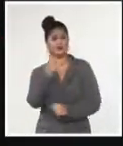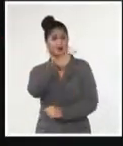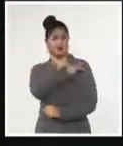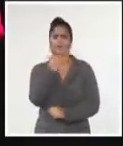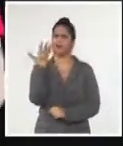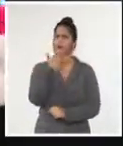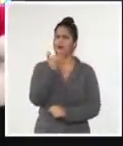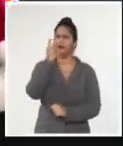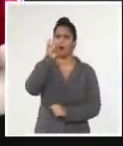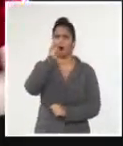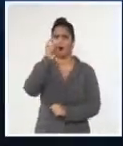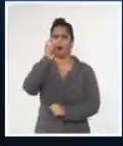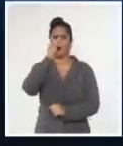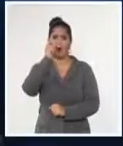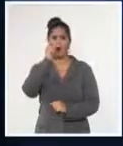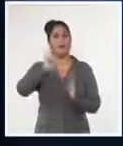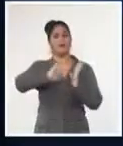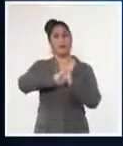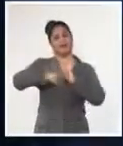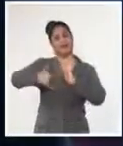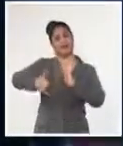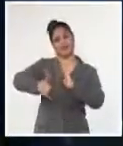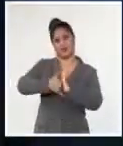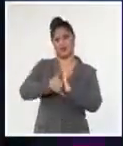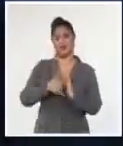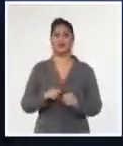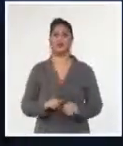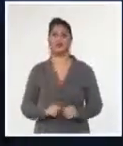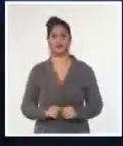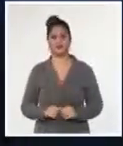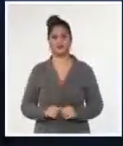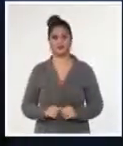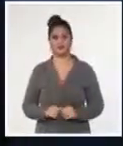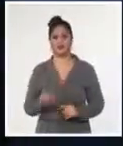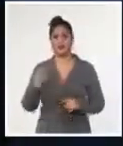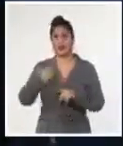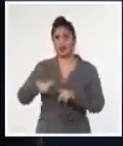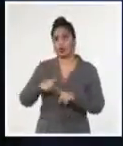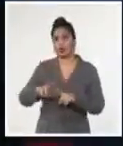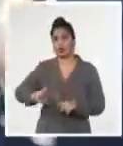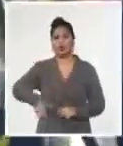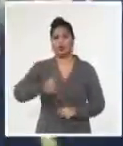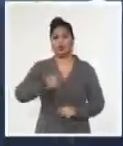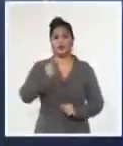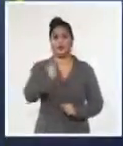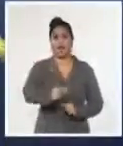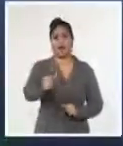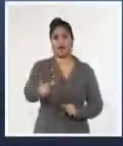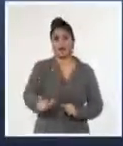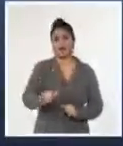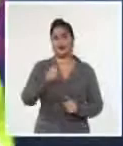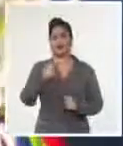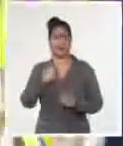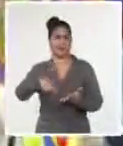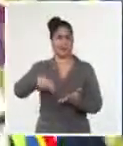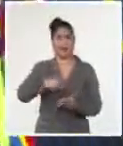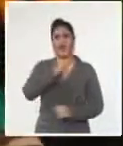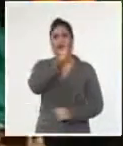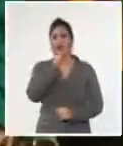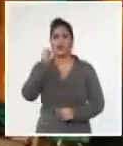Martí, Joel Vargas Mora. Además, deleitaron con su buen hacer artistas aficionados y la Unidad